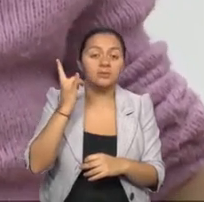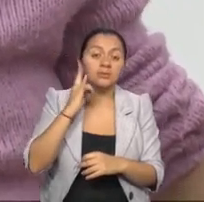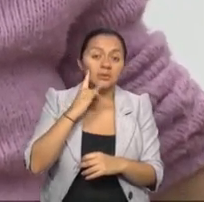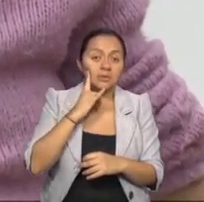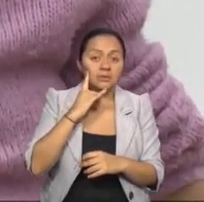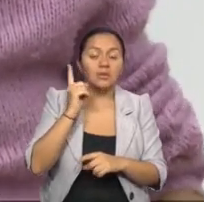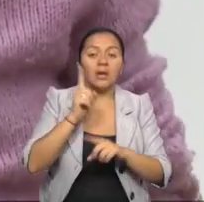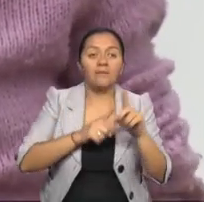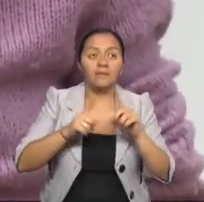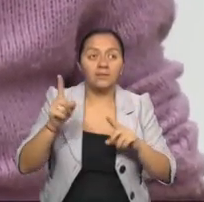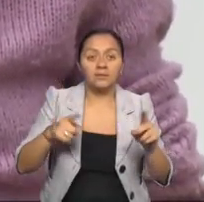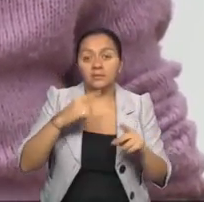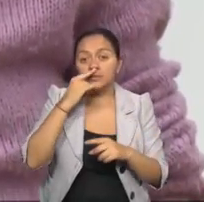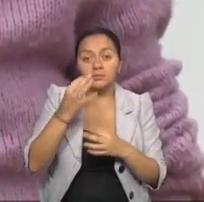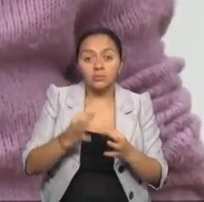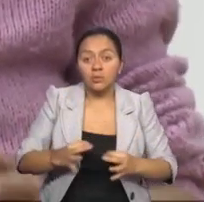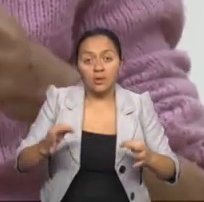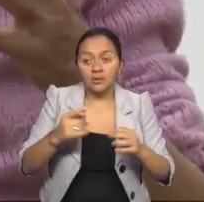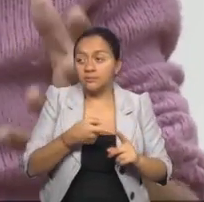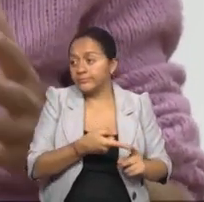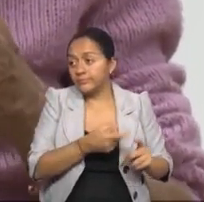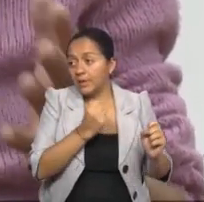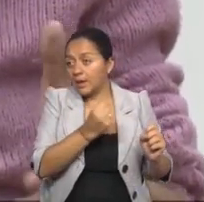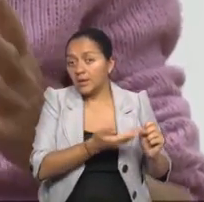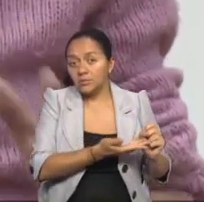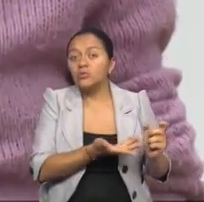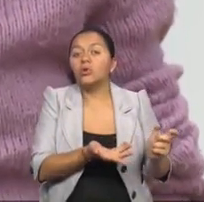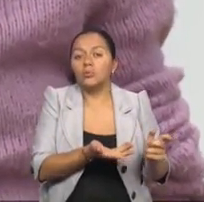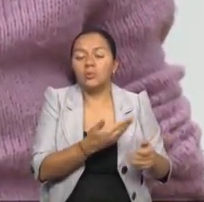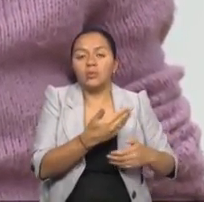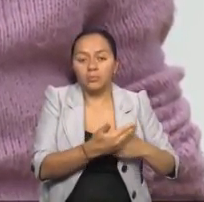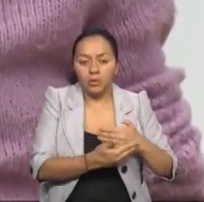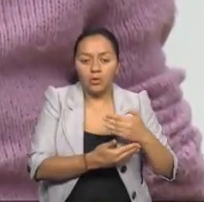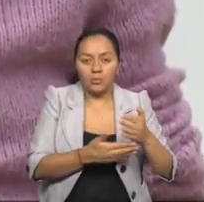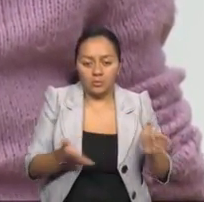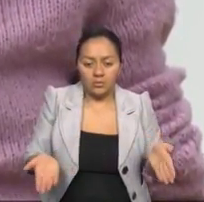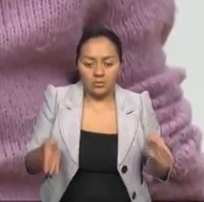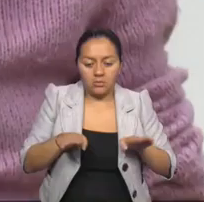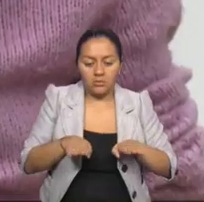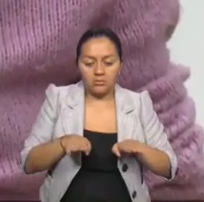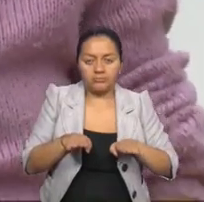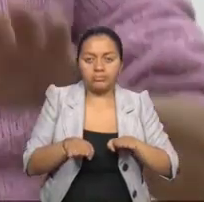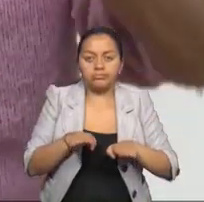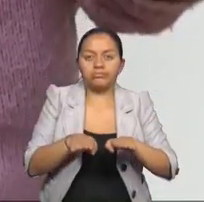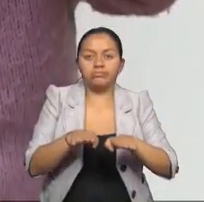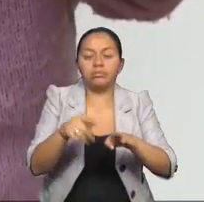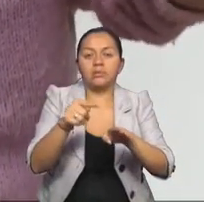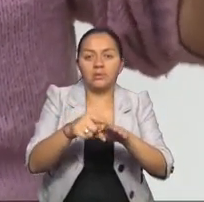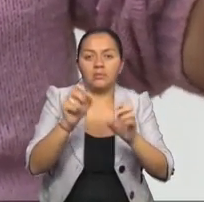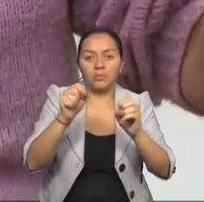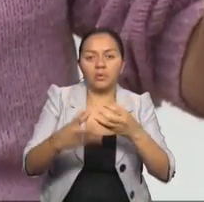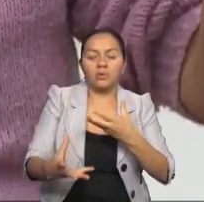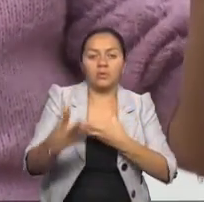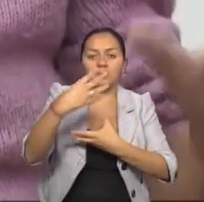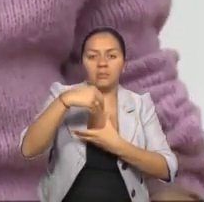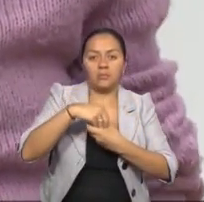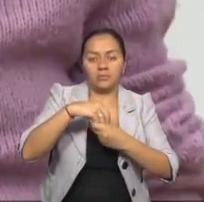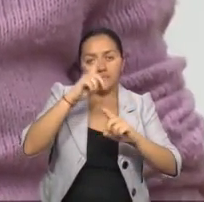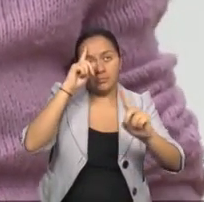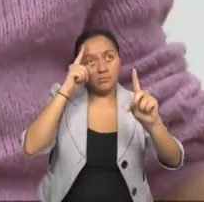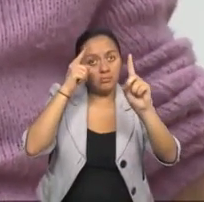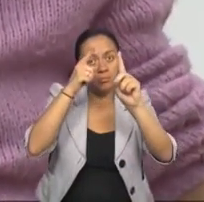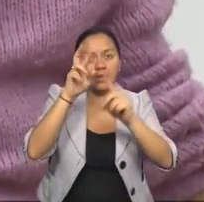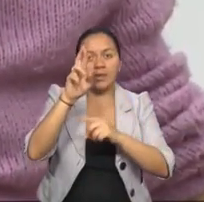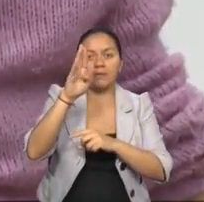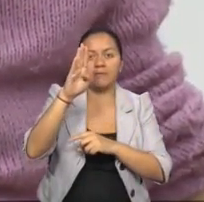muchas veces están ausentes entonces todo esto tiene que irse contemplando dentro del marco de